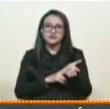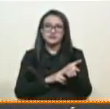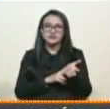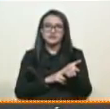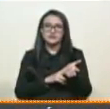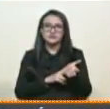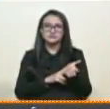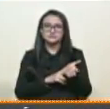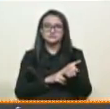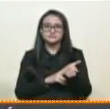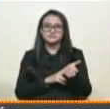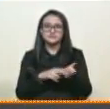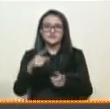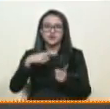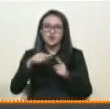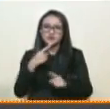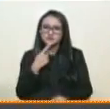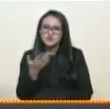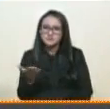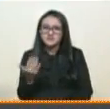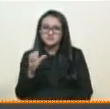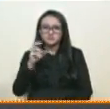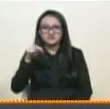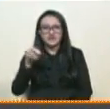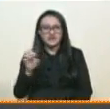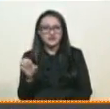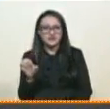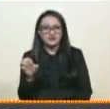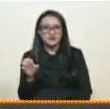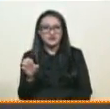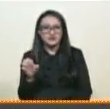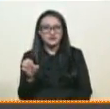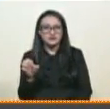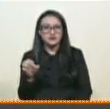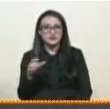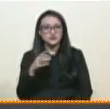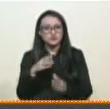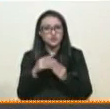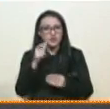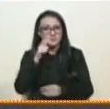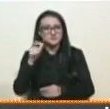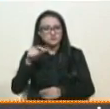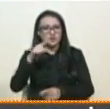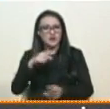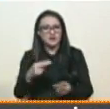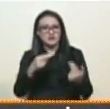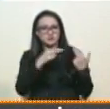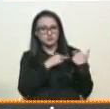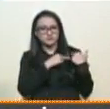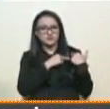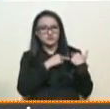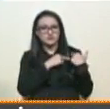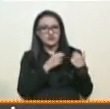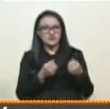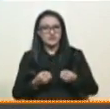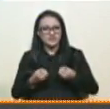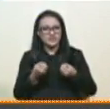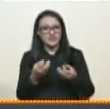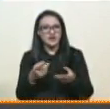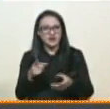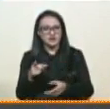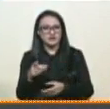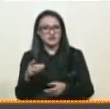esa, eso que le pedimos al Consejo Nacional Electoral. Bueno, los ciudadanos son también responsables de darle esa garantía a